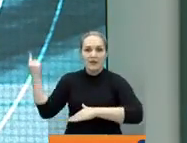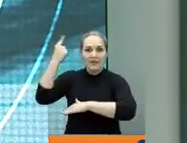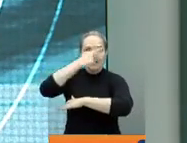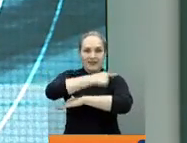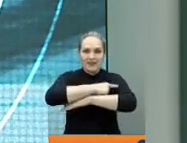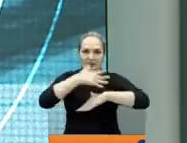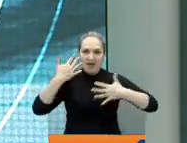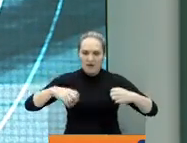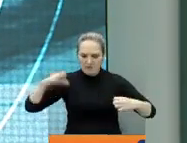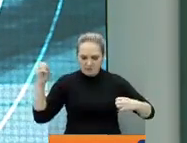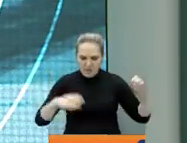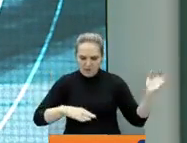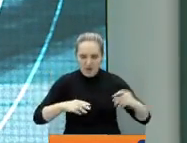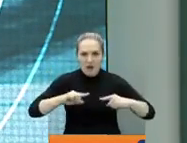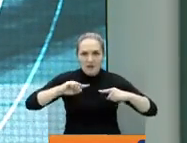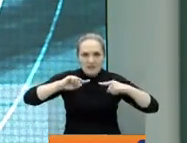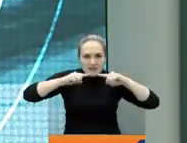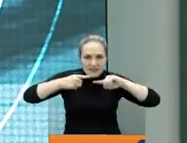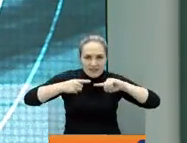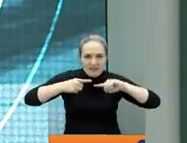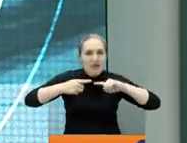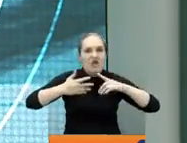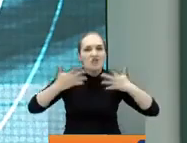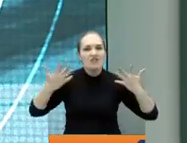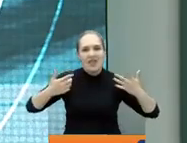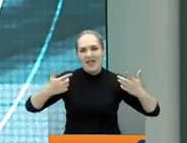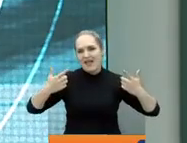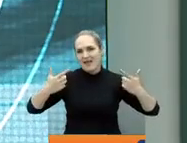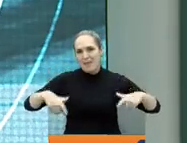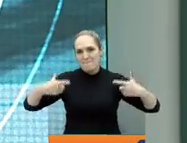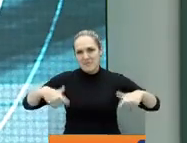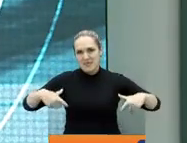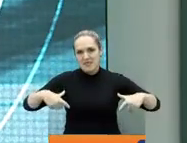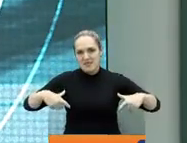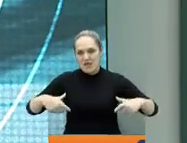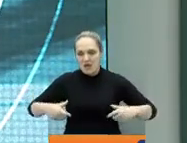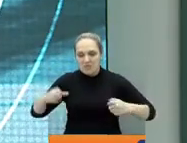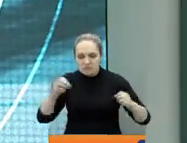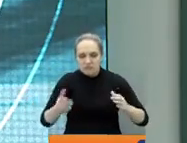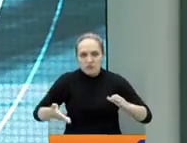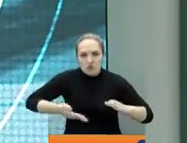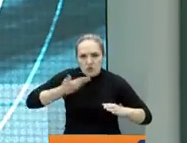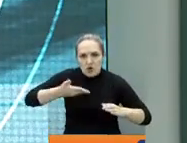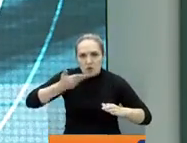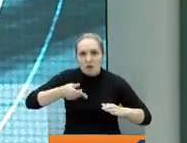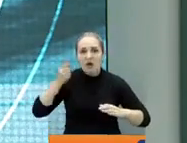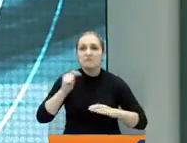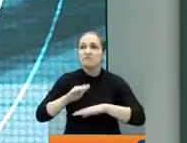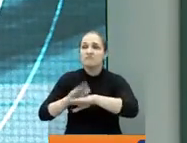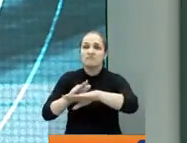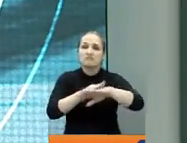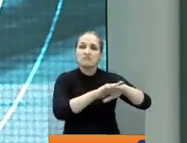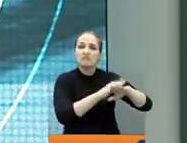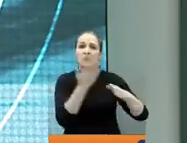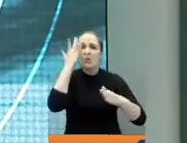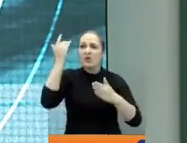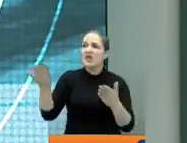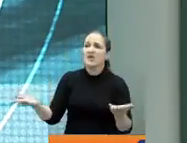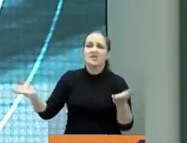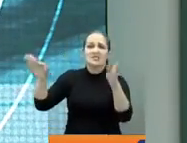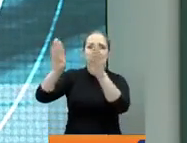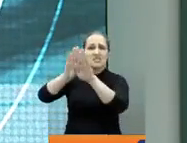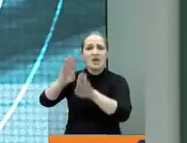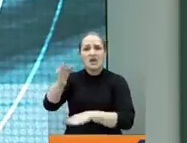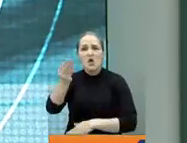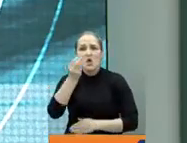cuchuco comunitario a las afueras del estadio El Campín para protestar por el cierre del Palacio del Colesterol, uno de los sitios emblemáticos de